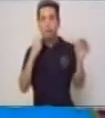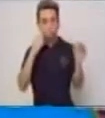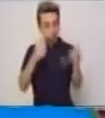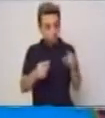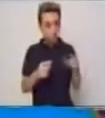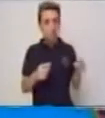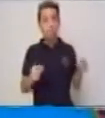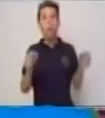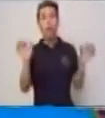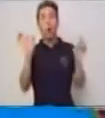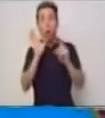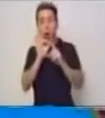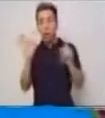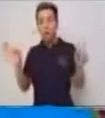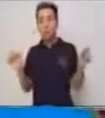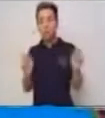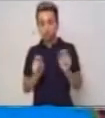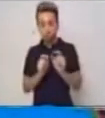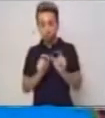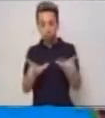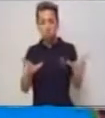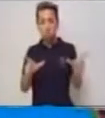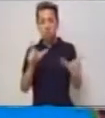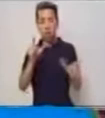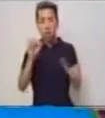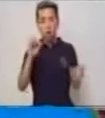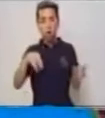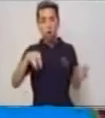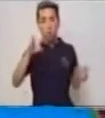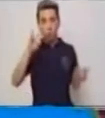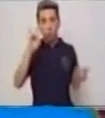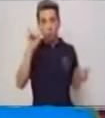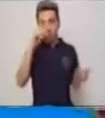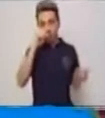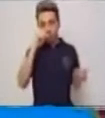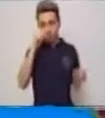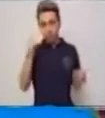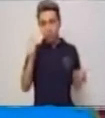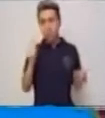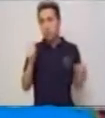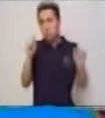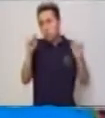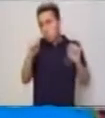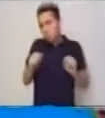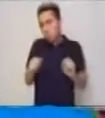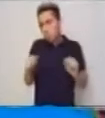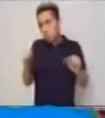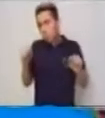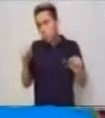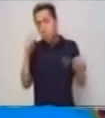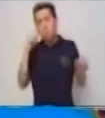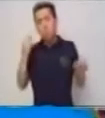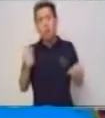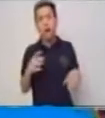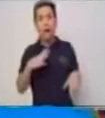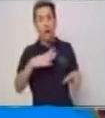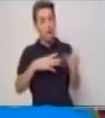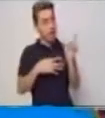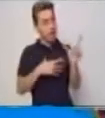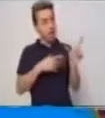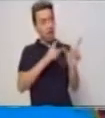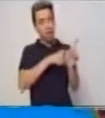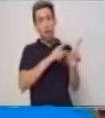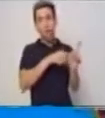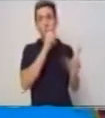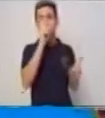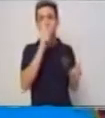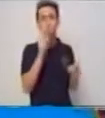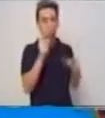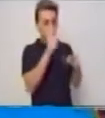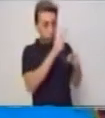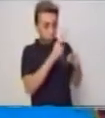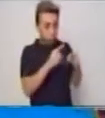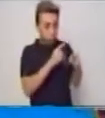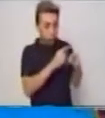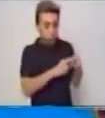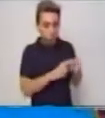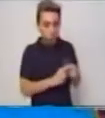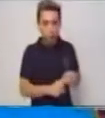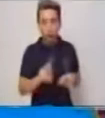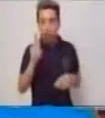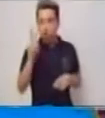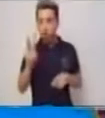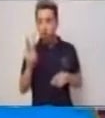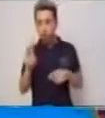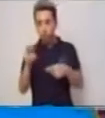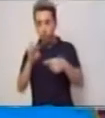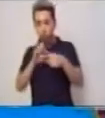compuesta. Podría ser porque está un sujeto y hay dos acciones.